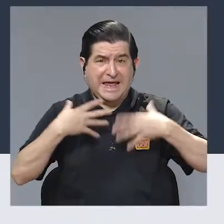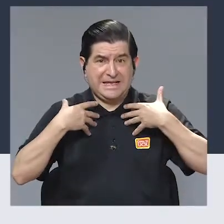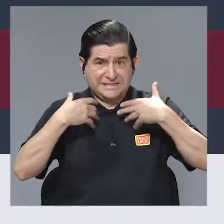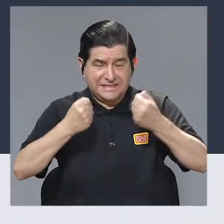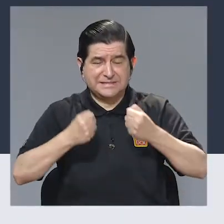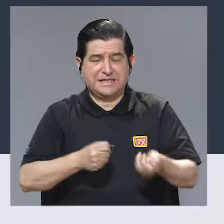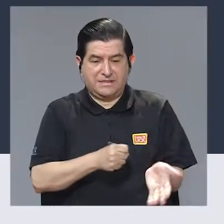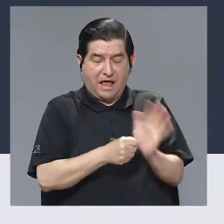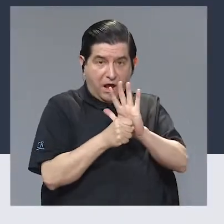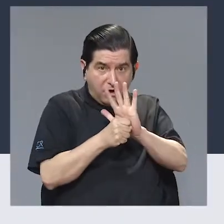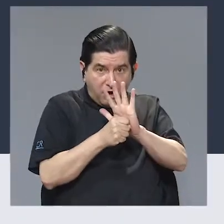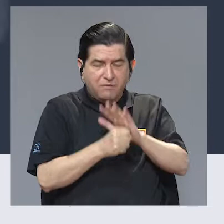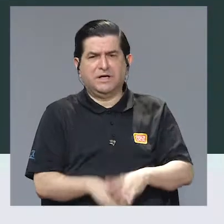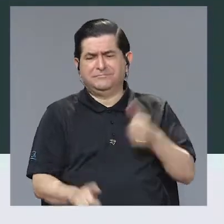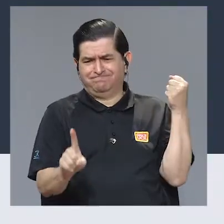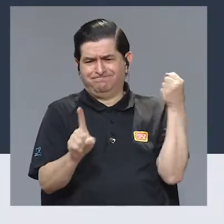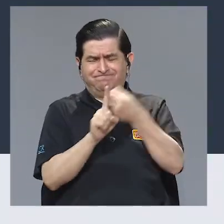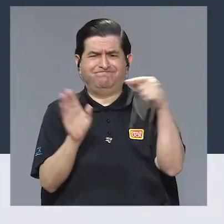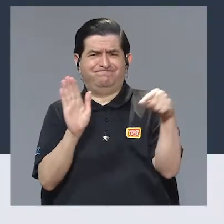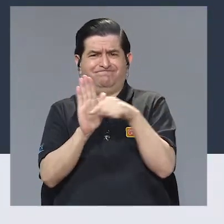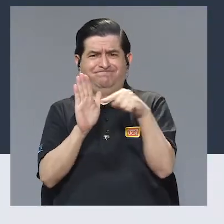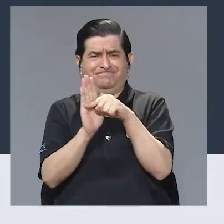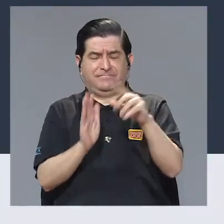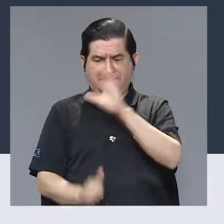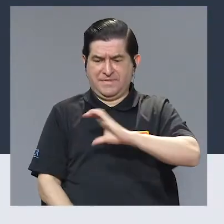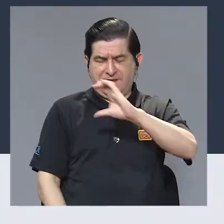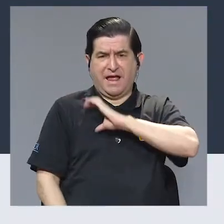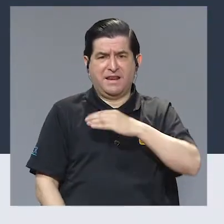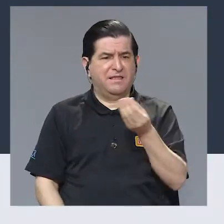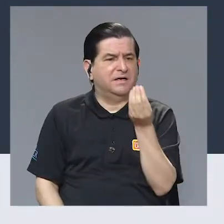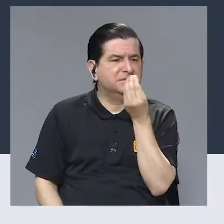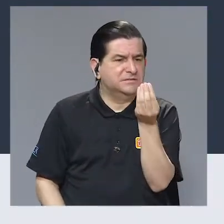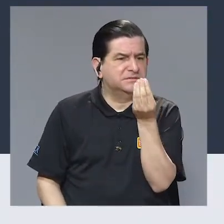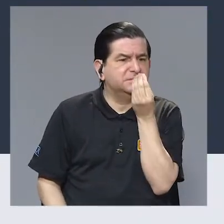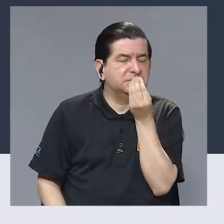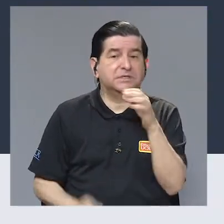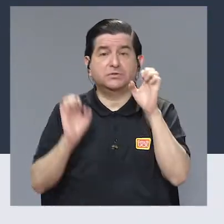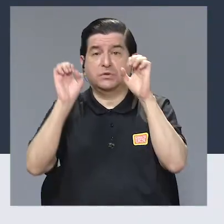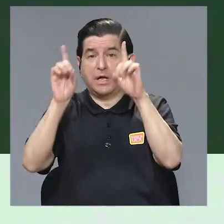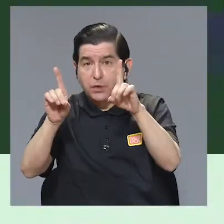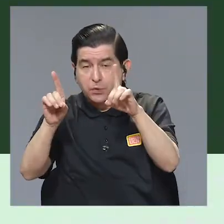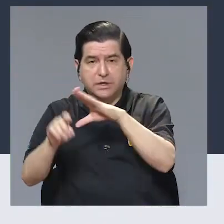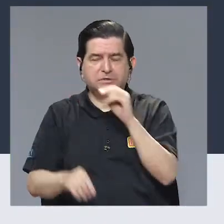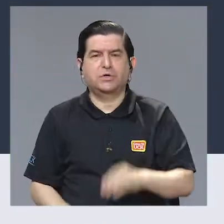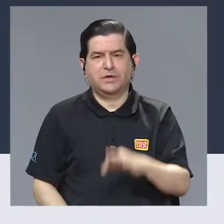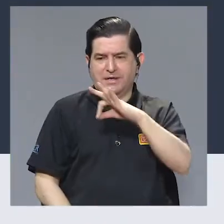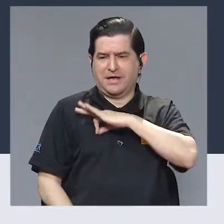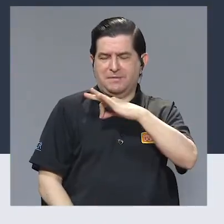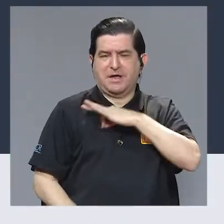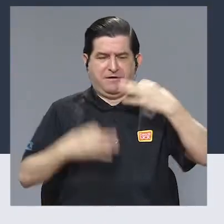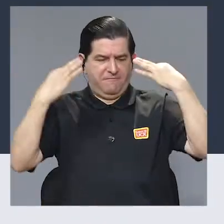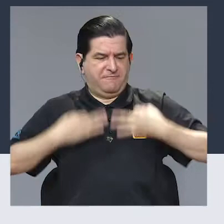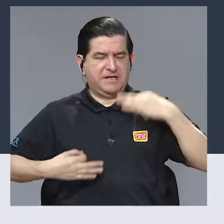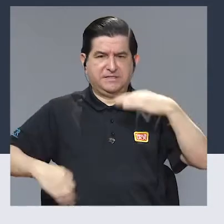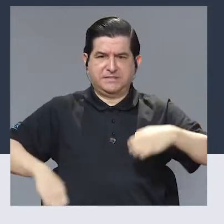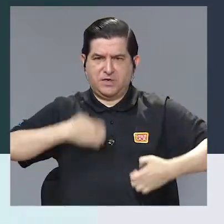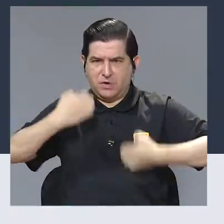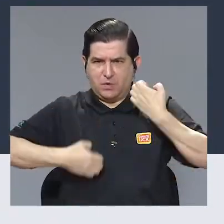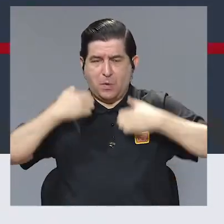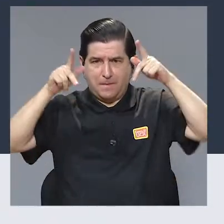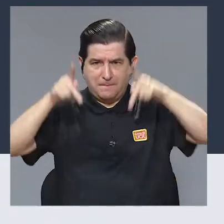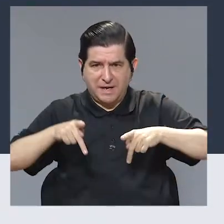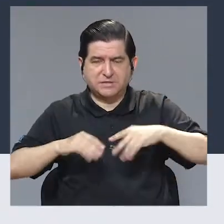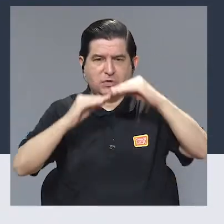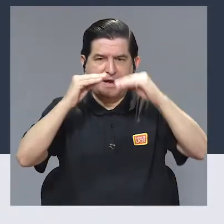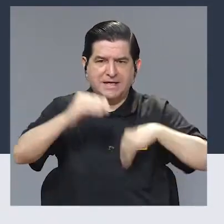La crisis sanitaria por COVID-19 impactó negativamente la calidad de la alimentación, la educación y el bienestar físico y emocional